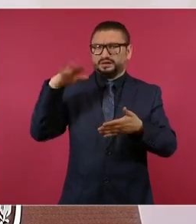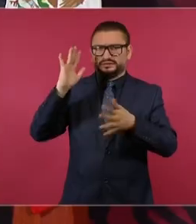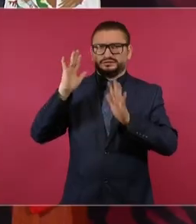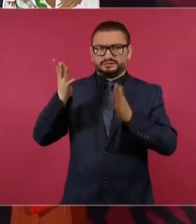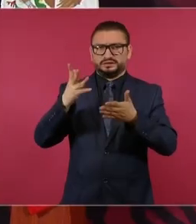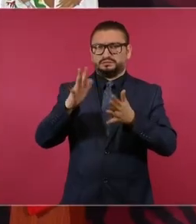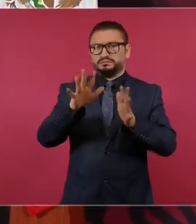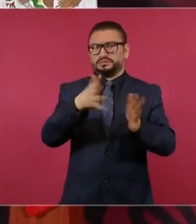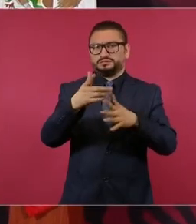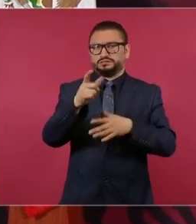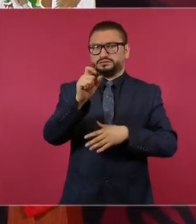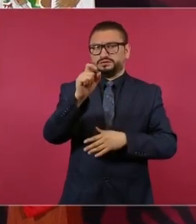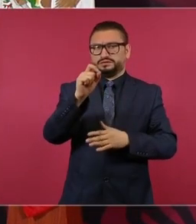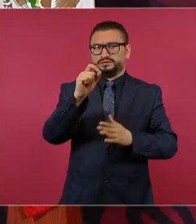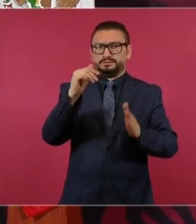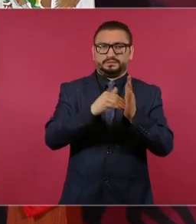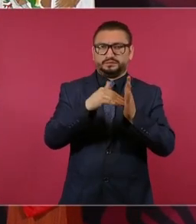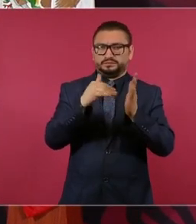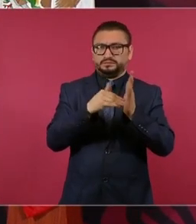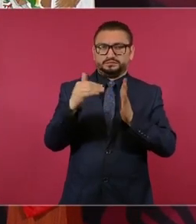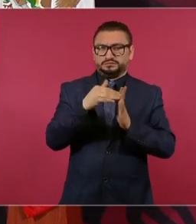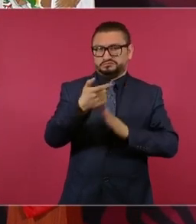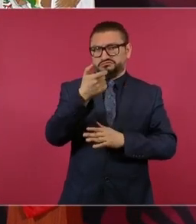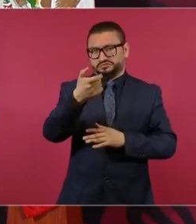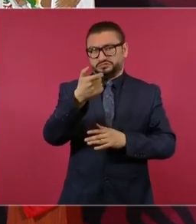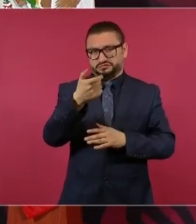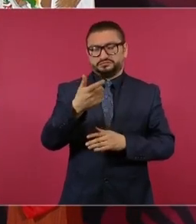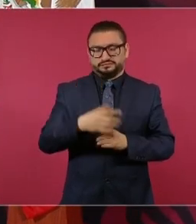que son como 20 mil millones de pesos,